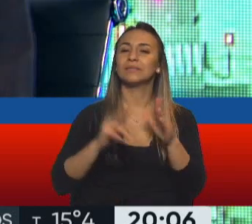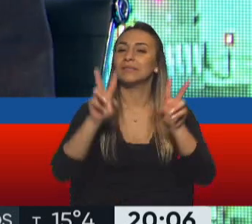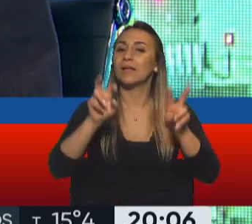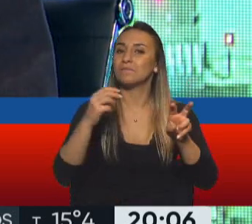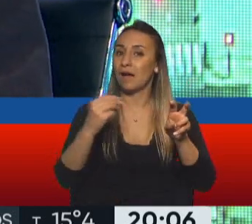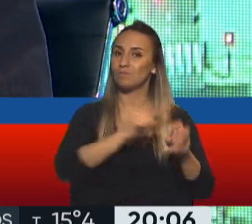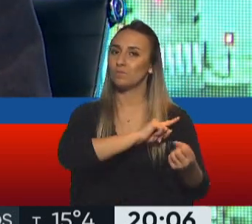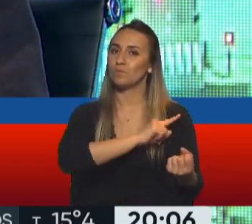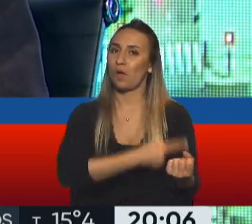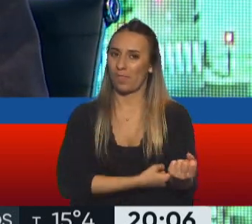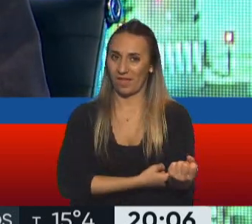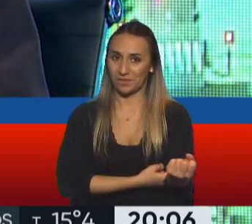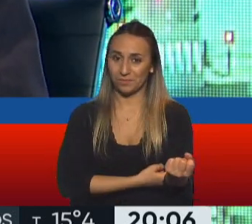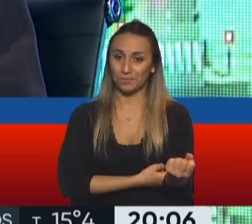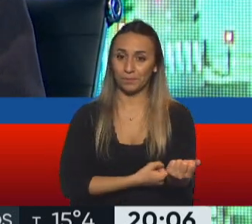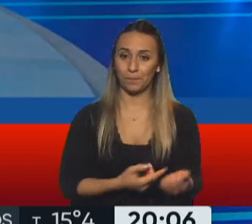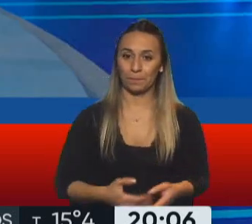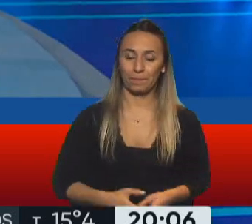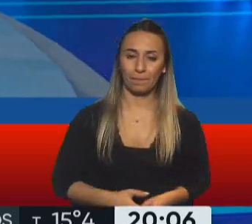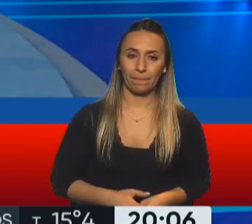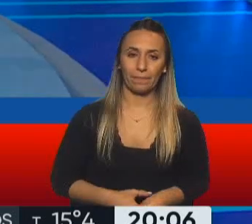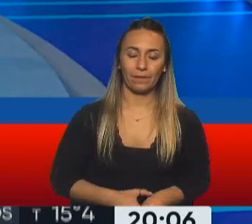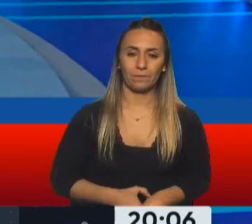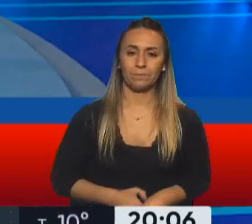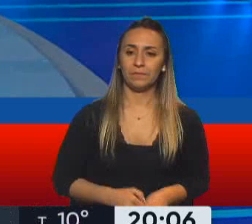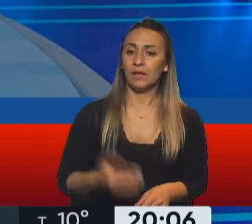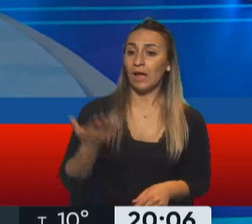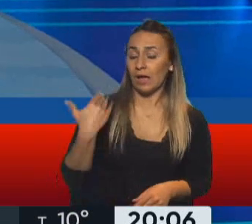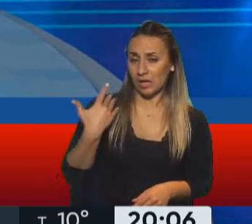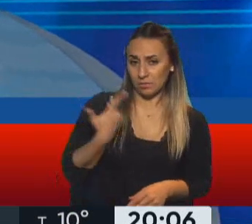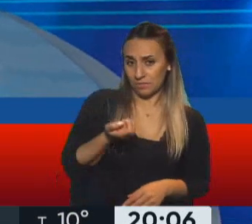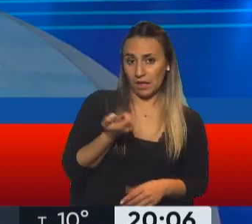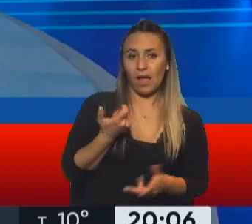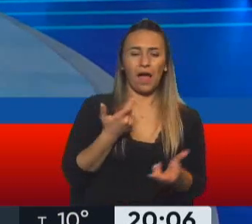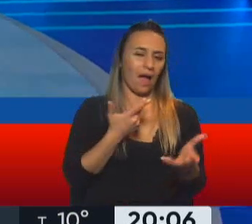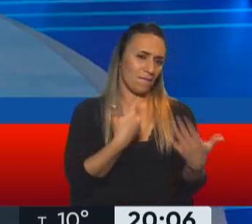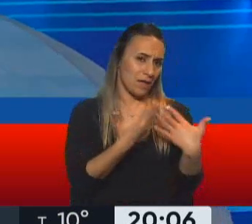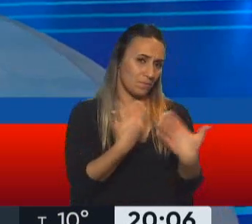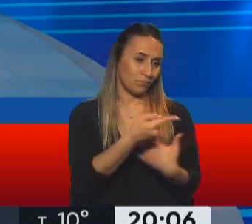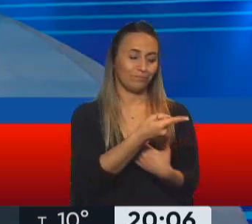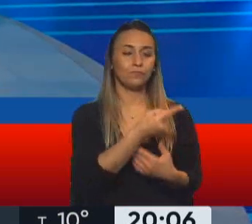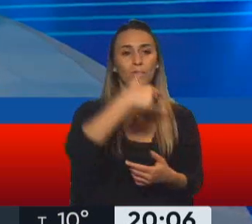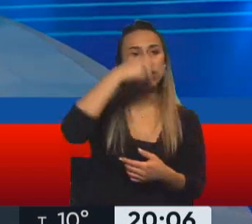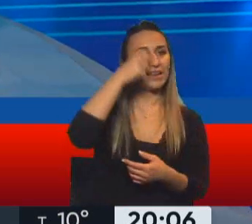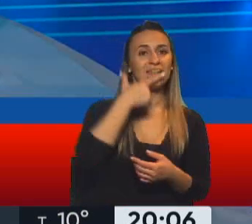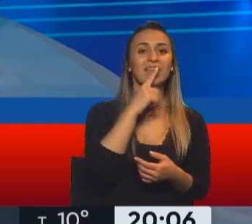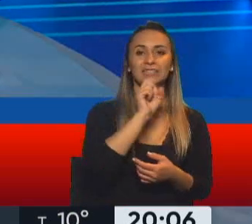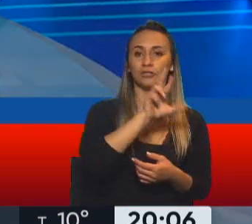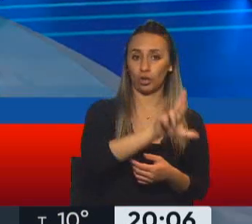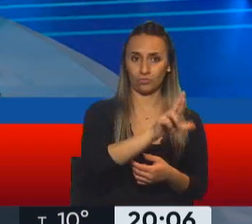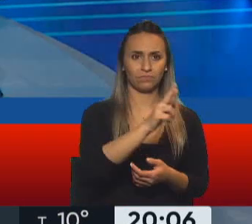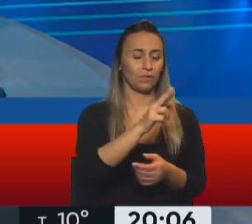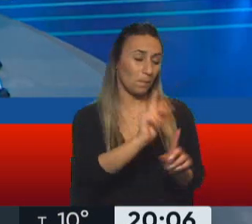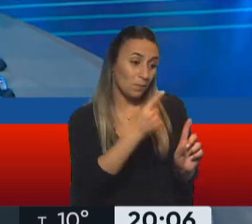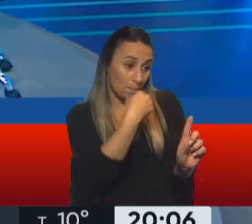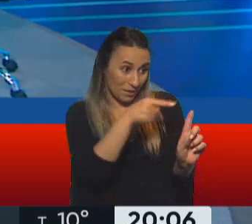pensar por ese lado. Hace un rato hablábamos fuera del aire con nuestra referencia, que es Néstor Espósito. Voy a hacer las mismas